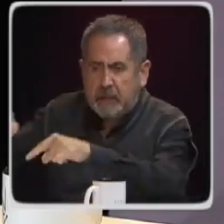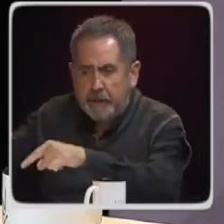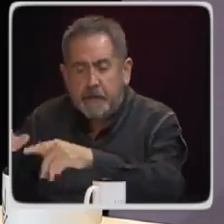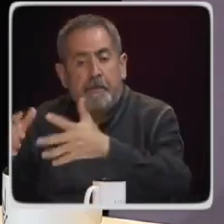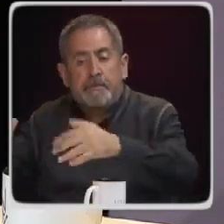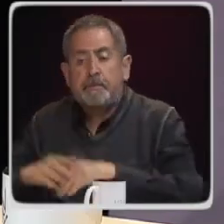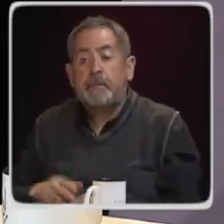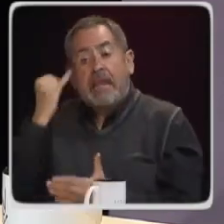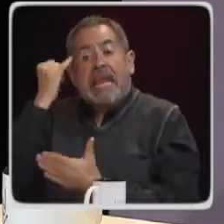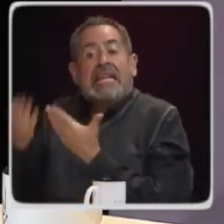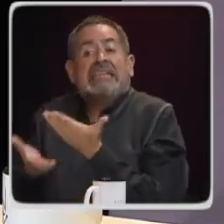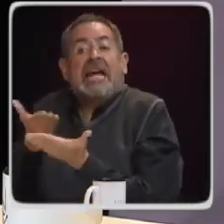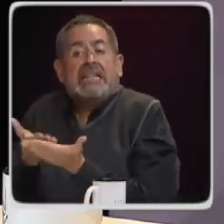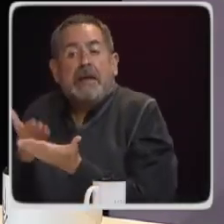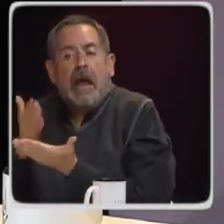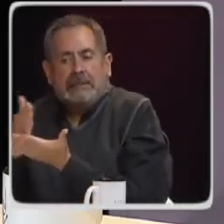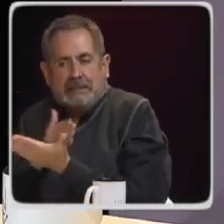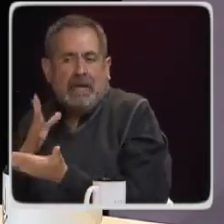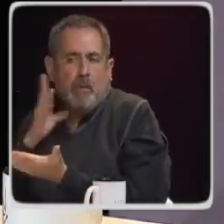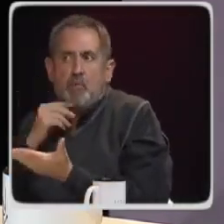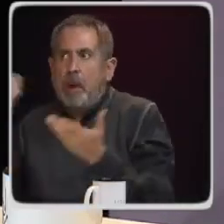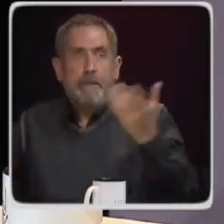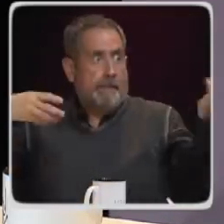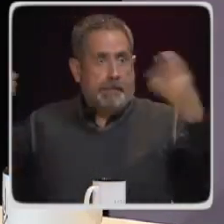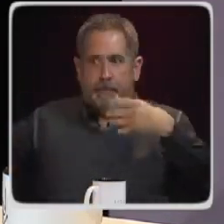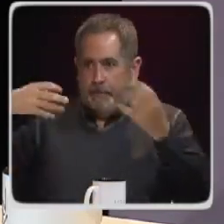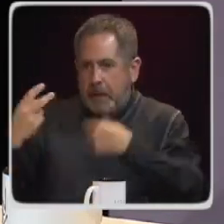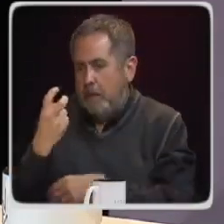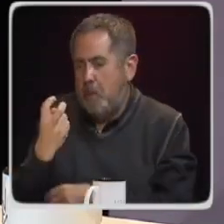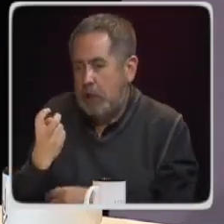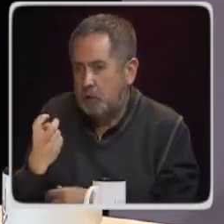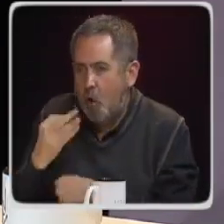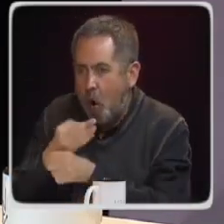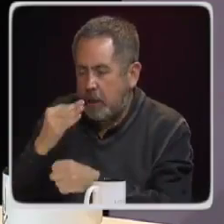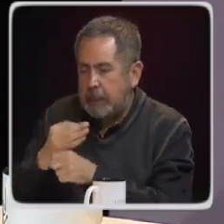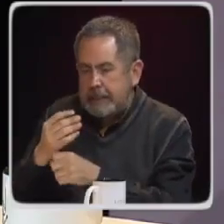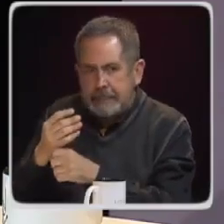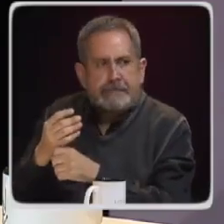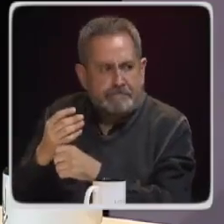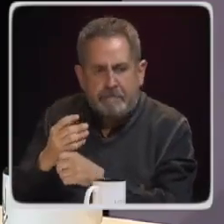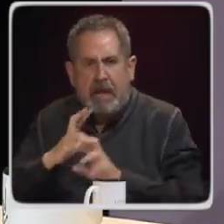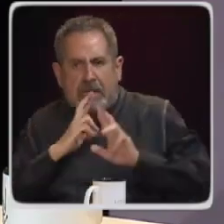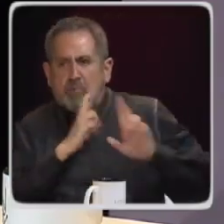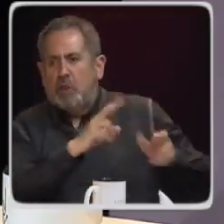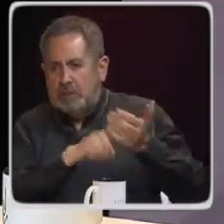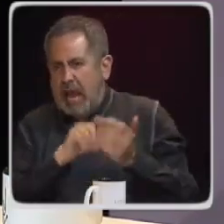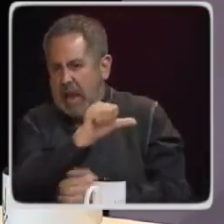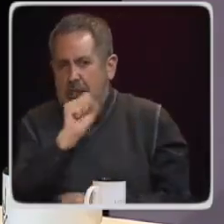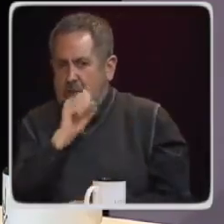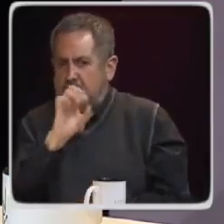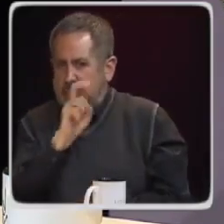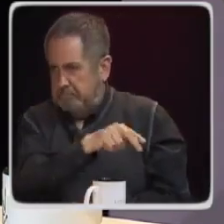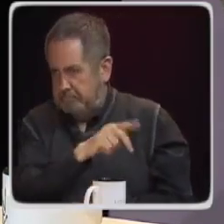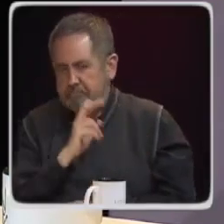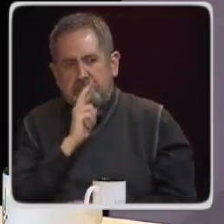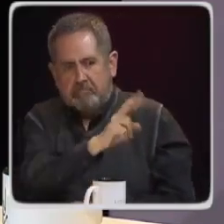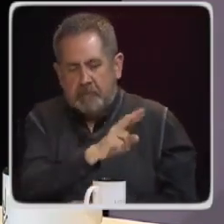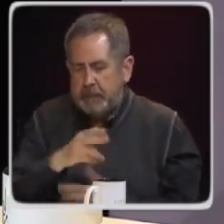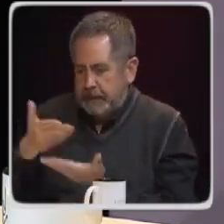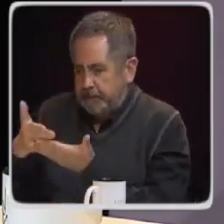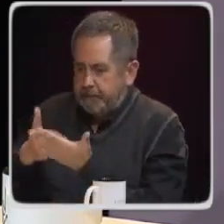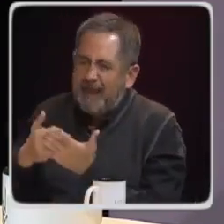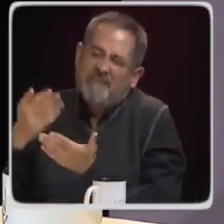hay personas que tienen la competencia. En el caso de los maestros sordos, deben de quizás hacer los ajustes razonables, no bajar el nivel de la calidad,